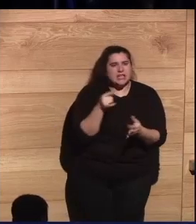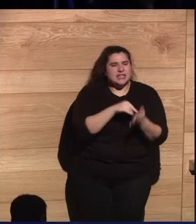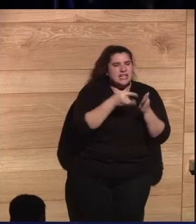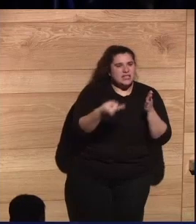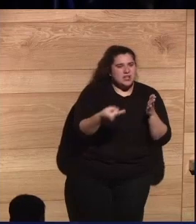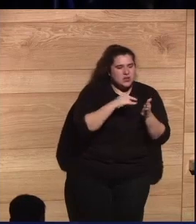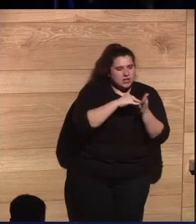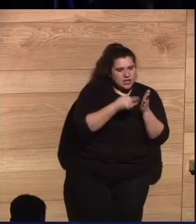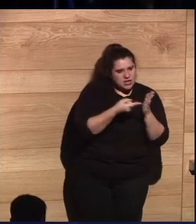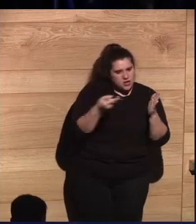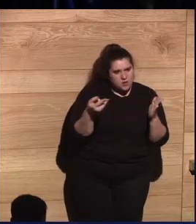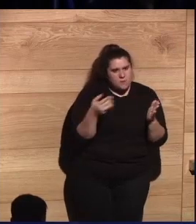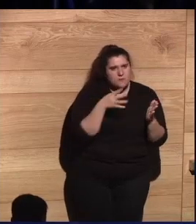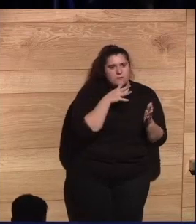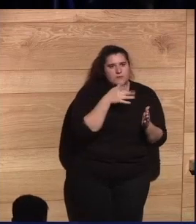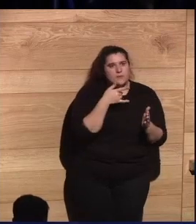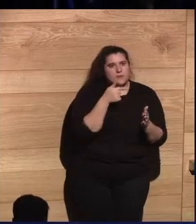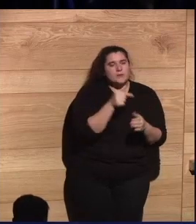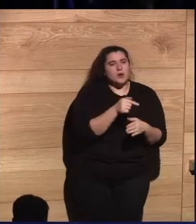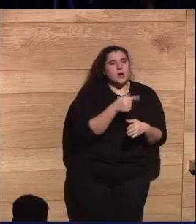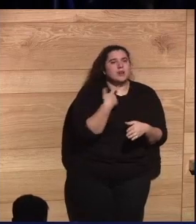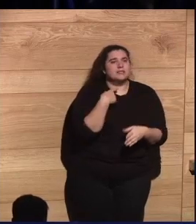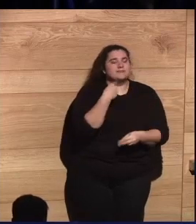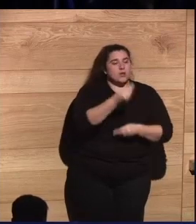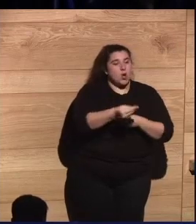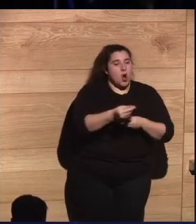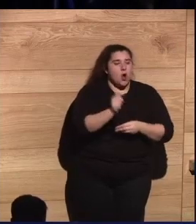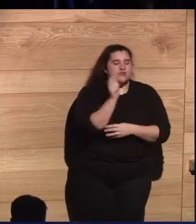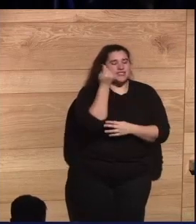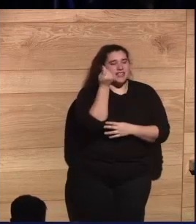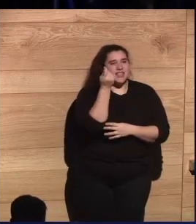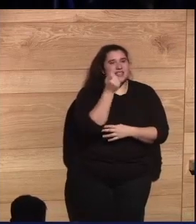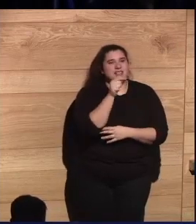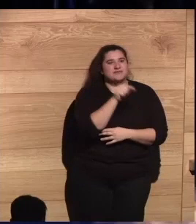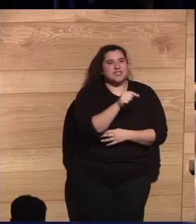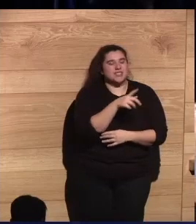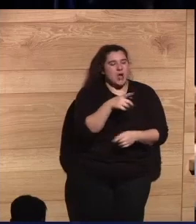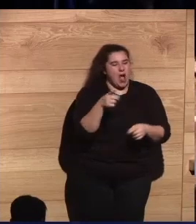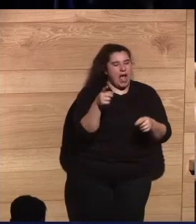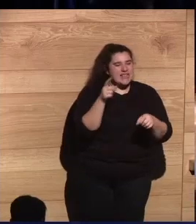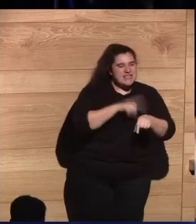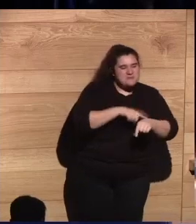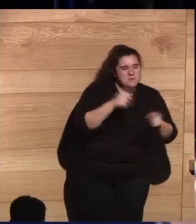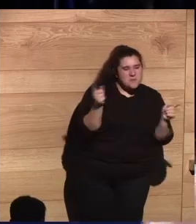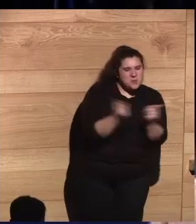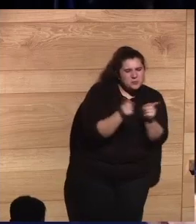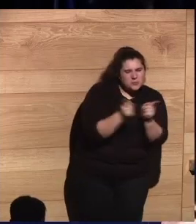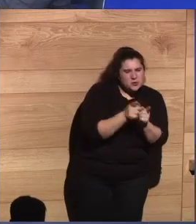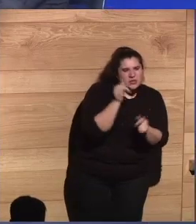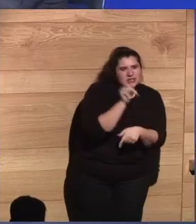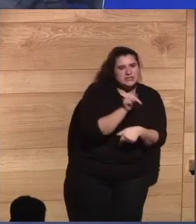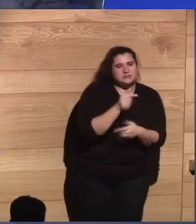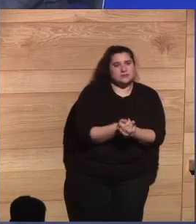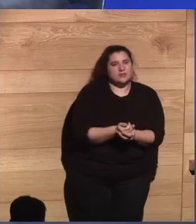musical, pero sobre todo técnico en la manera de orquestar, de cómo conseguir un efecto en poco tiempo que es magistral. Lo coge